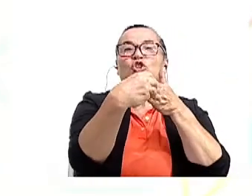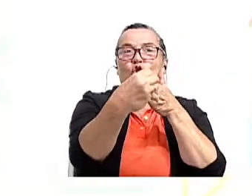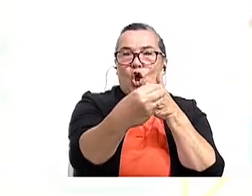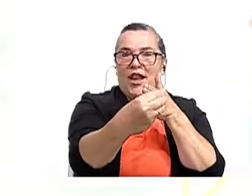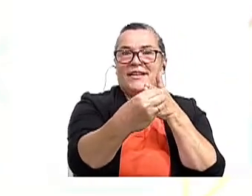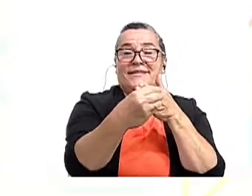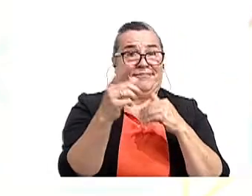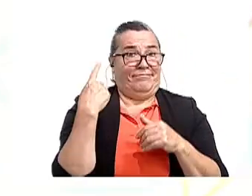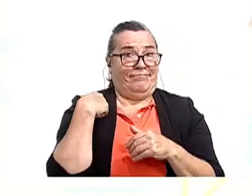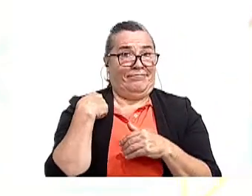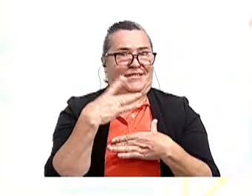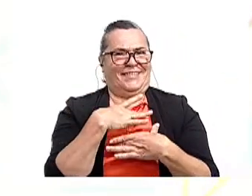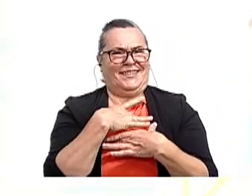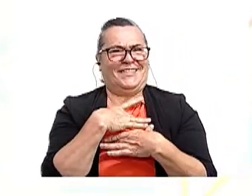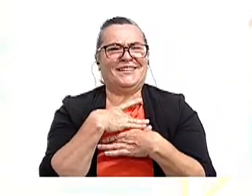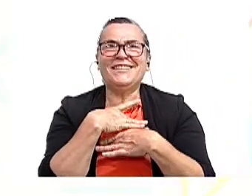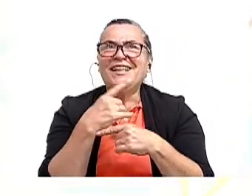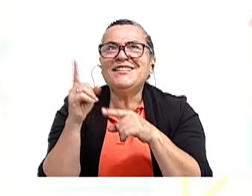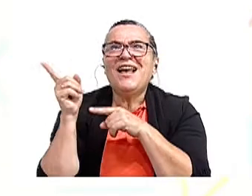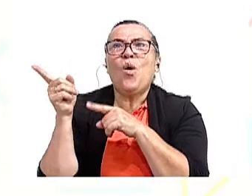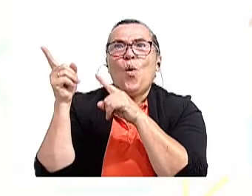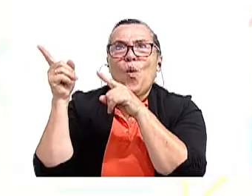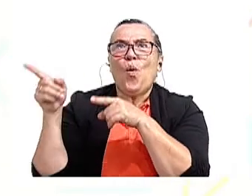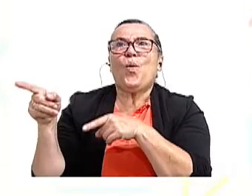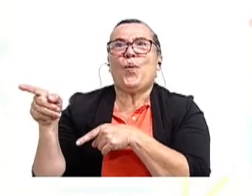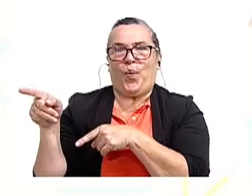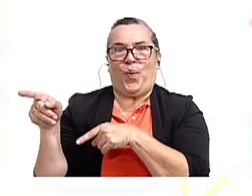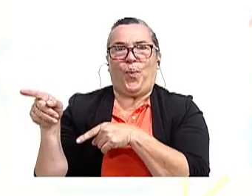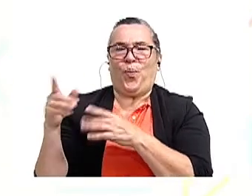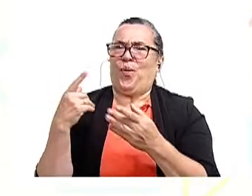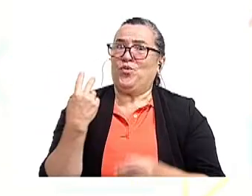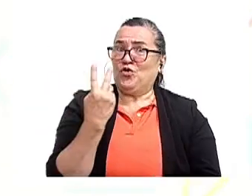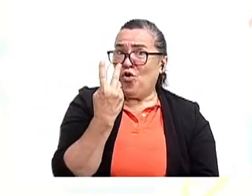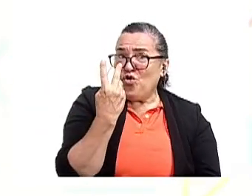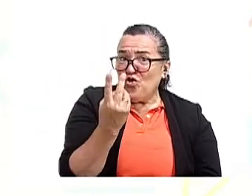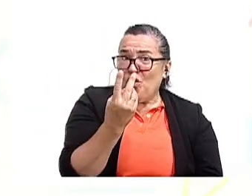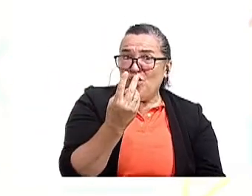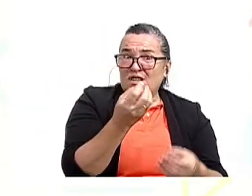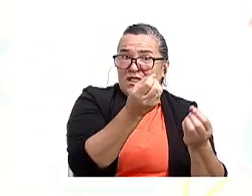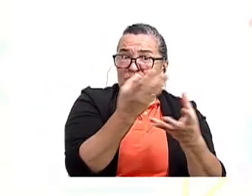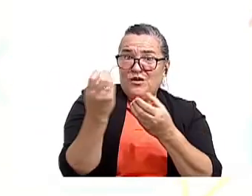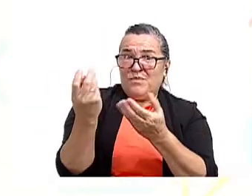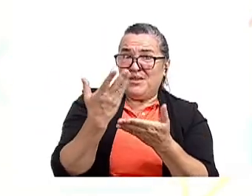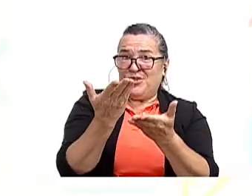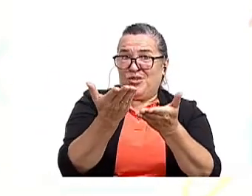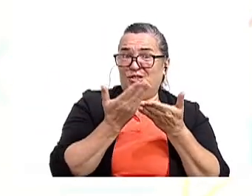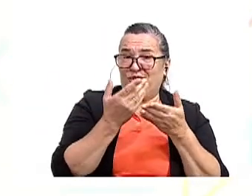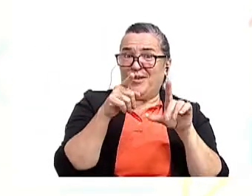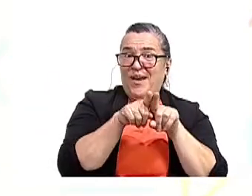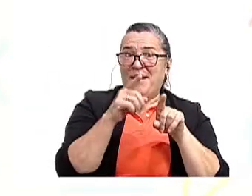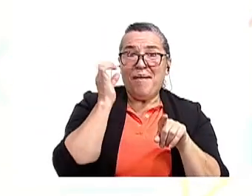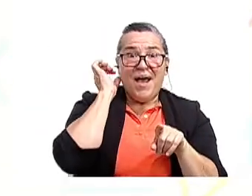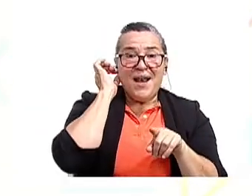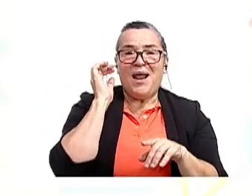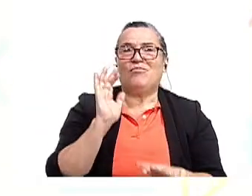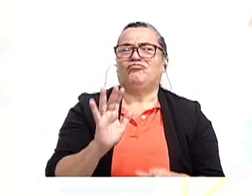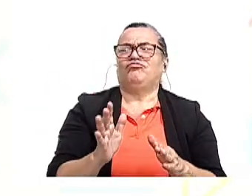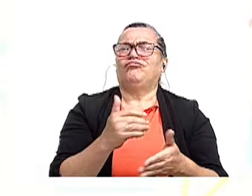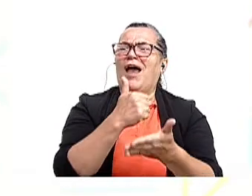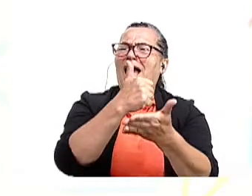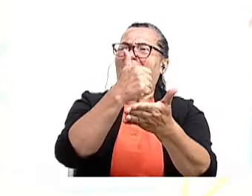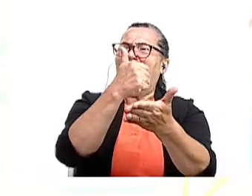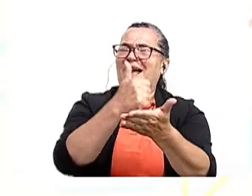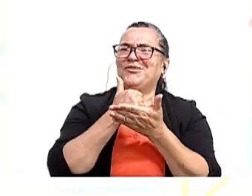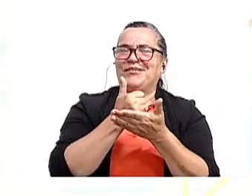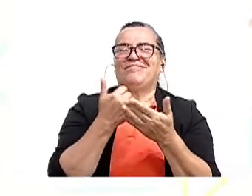$69,000. ¿Vieron qué interesante hasta poder determinar eso con solamente 2 datos que nos había dado mi hermana? Ayúdenme a